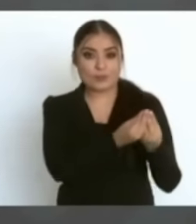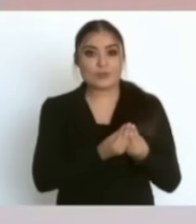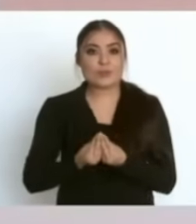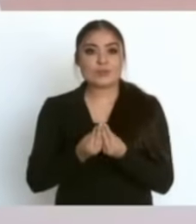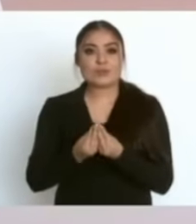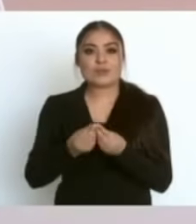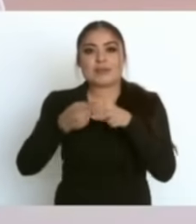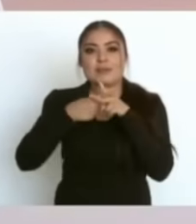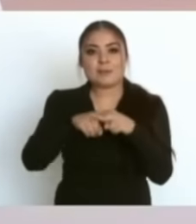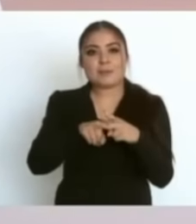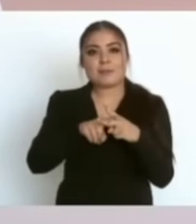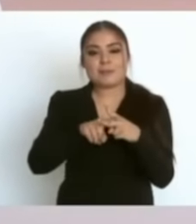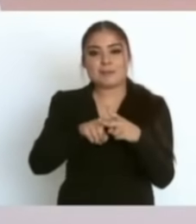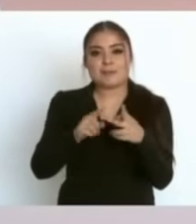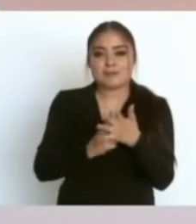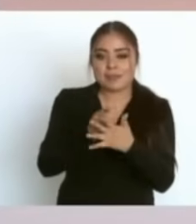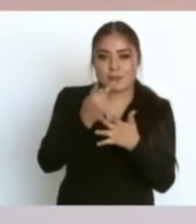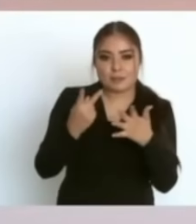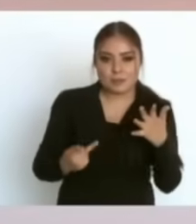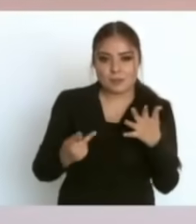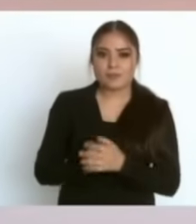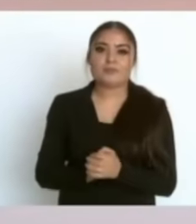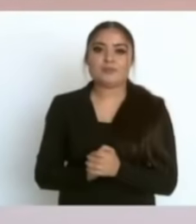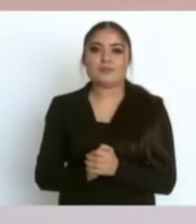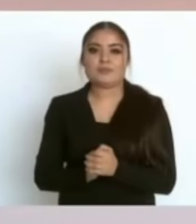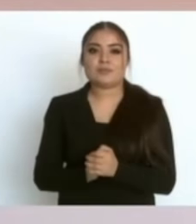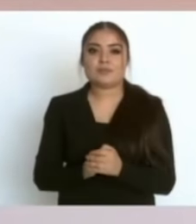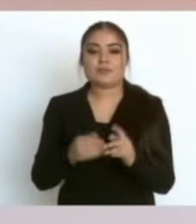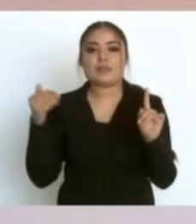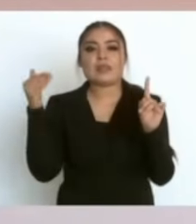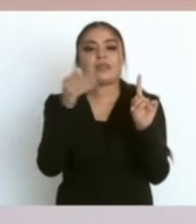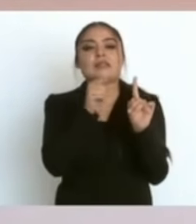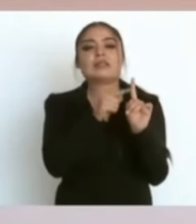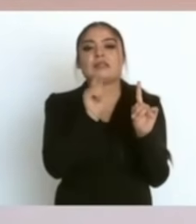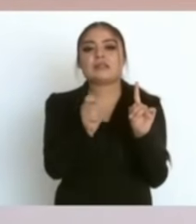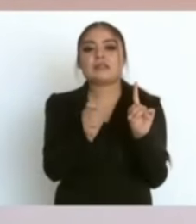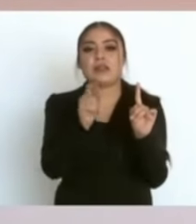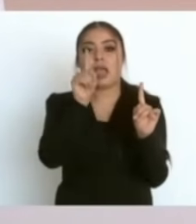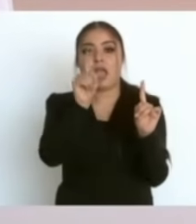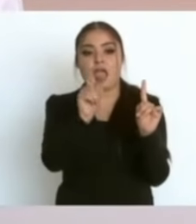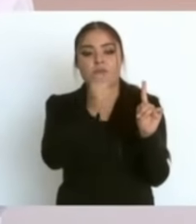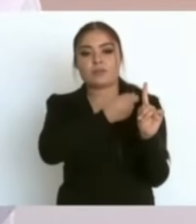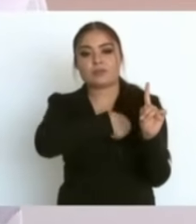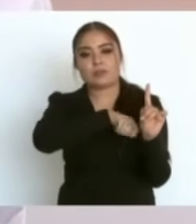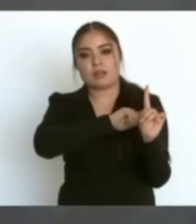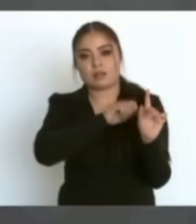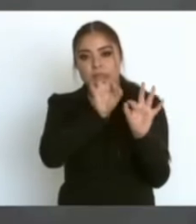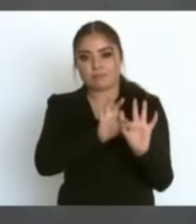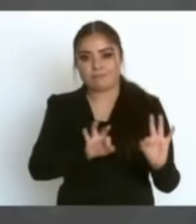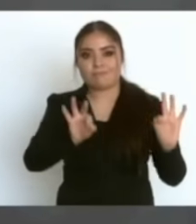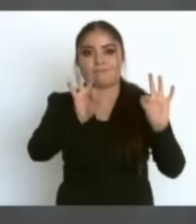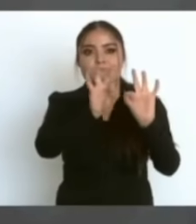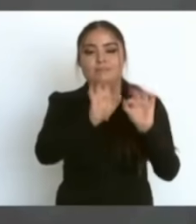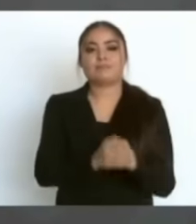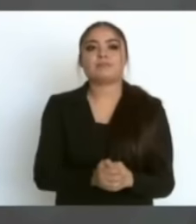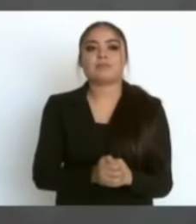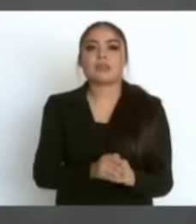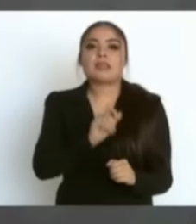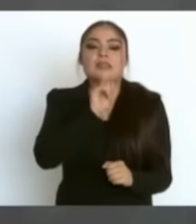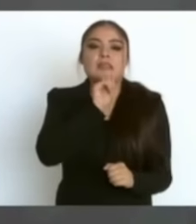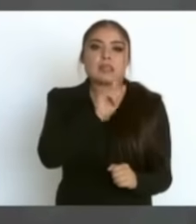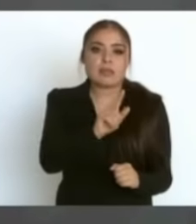iniciemos el plan integral teniendo como eje lo del agua saludable para la laguna y